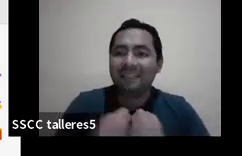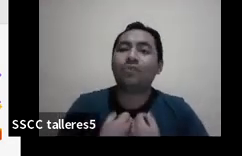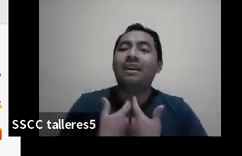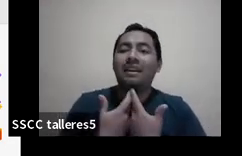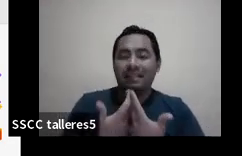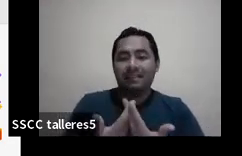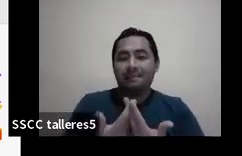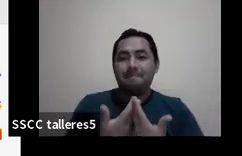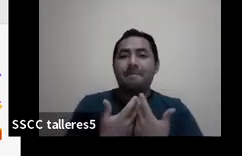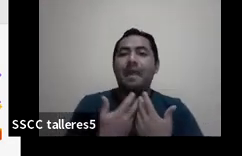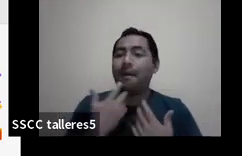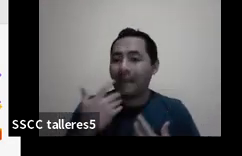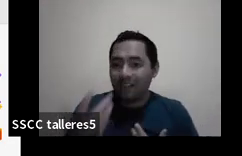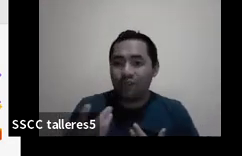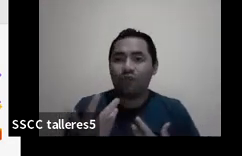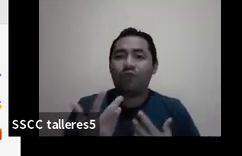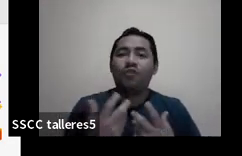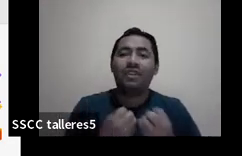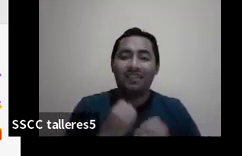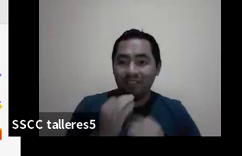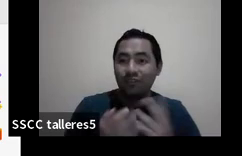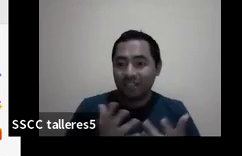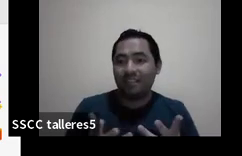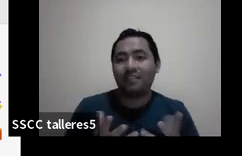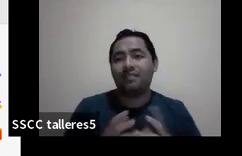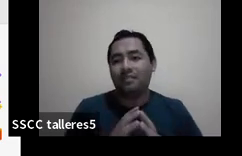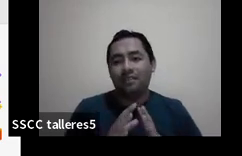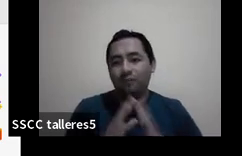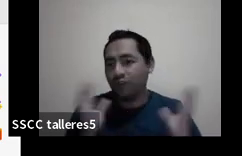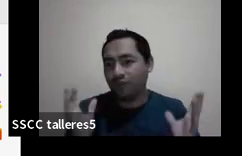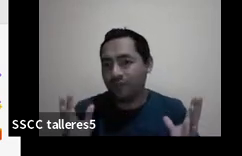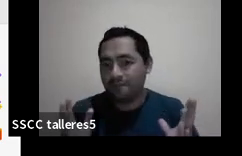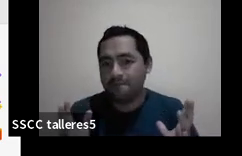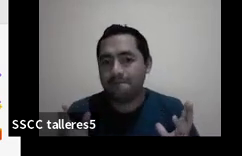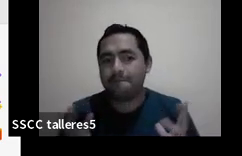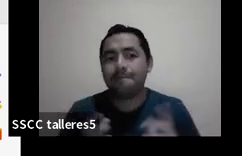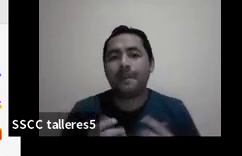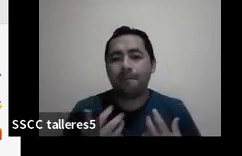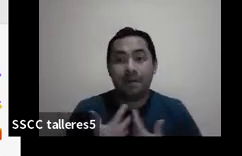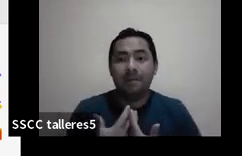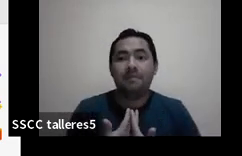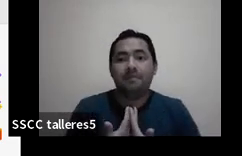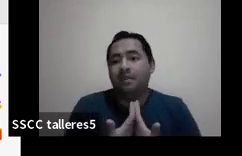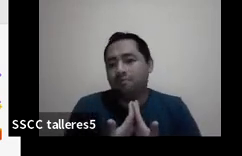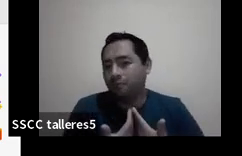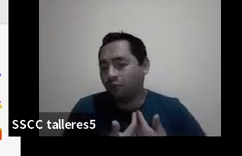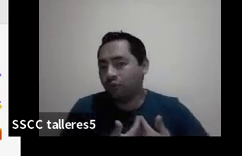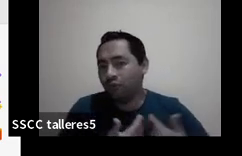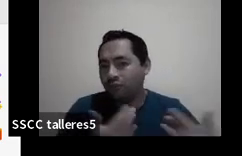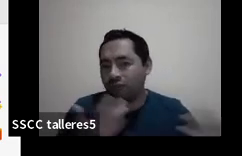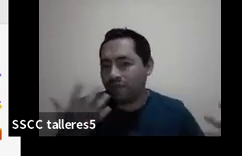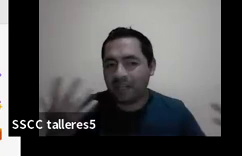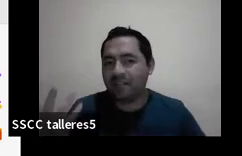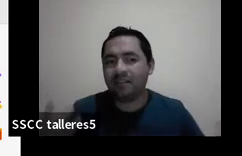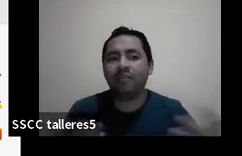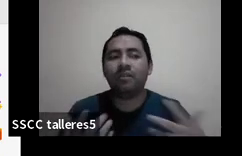mí dictar una clase hablando y haciendo señas es muy difícil. ¿Ya? Para mí, mira, con todos